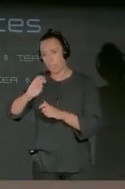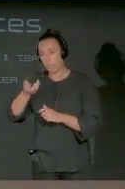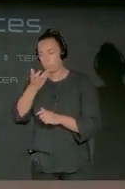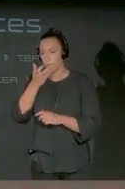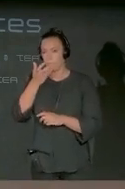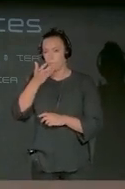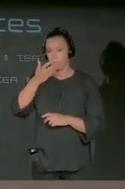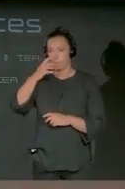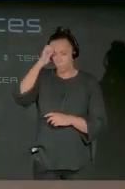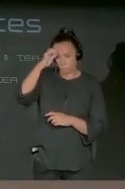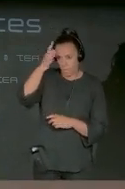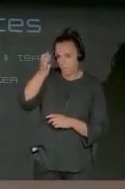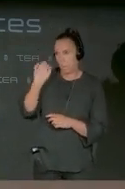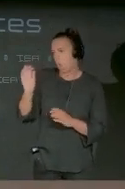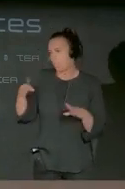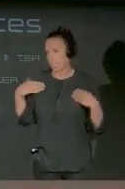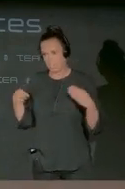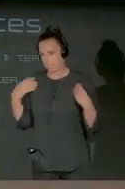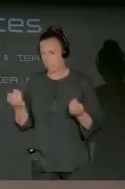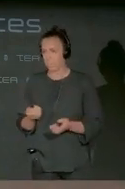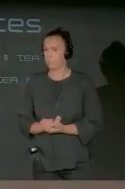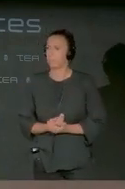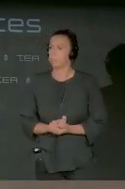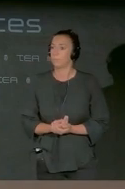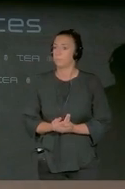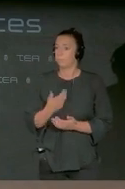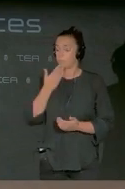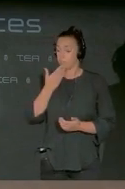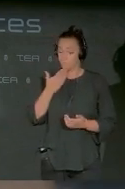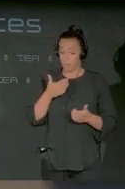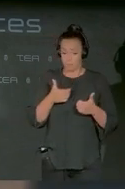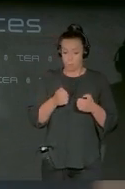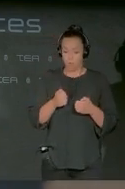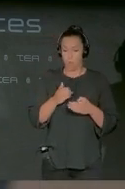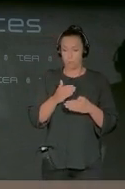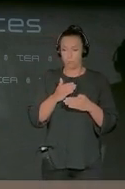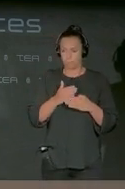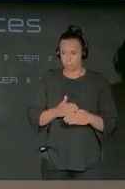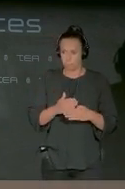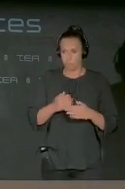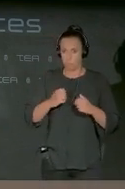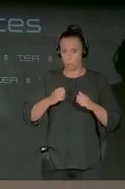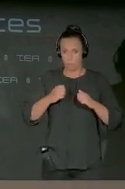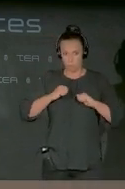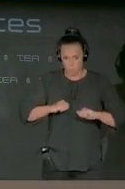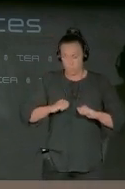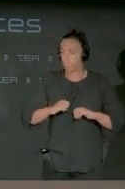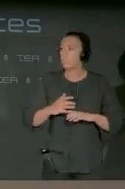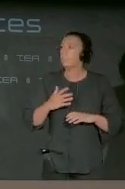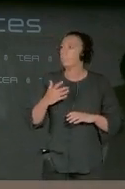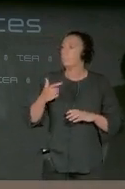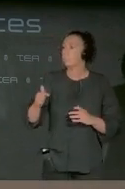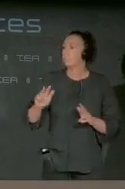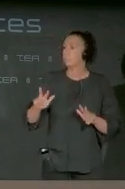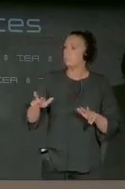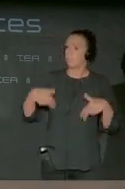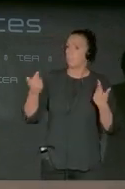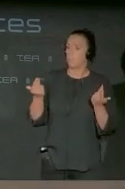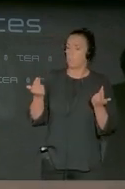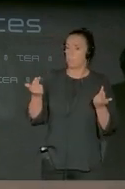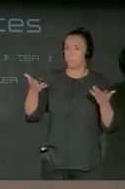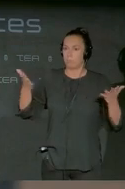son. Así, una sólida industria del videojuego permite un importante estímulo tecnológico y cultural, incentivando el desarrollo